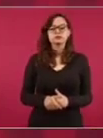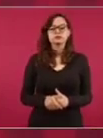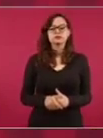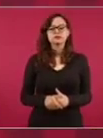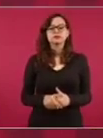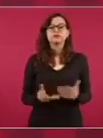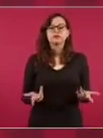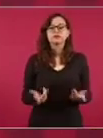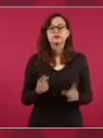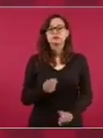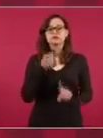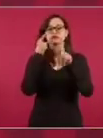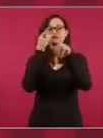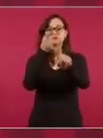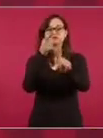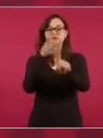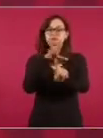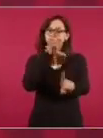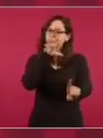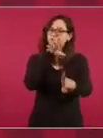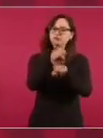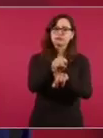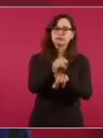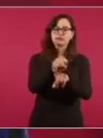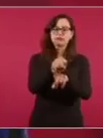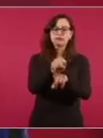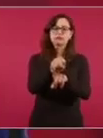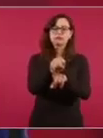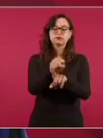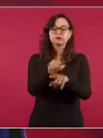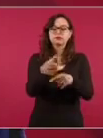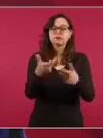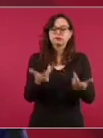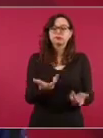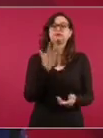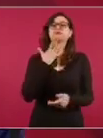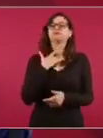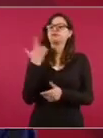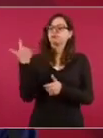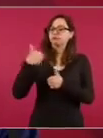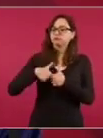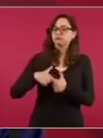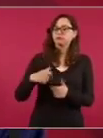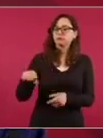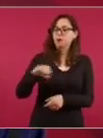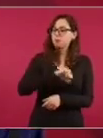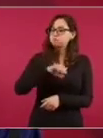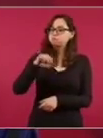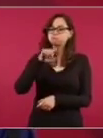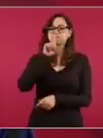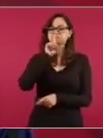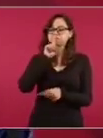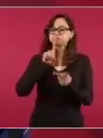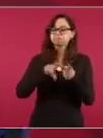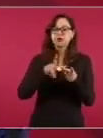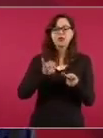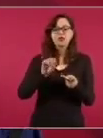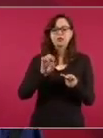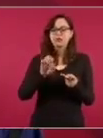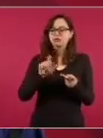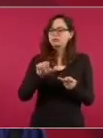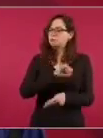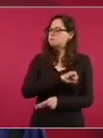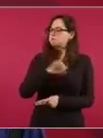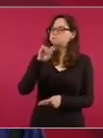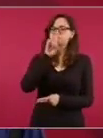logramos este propósito, no aumenta el precio de las gasolinas, no va a aumentar el precio del diésel, no